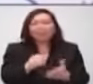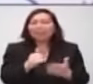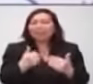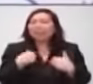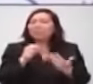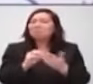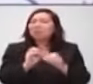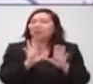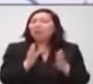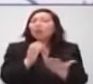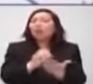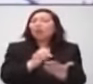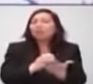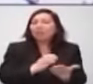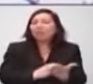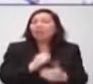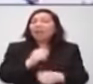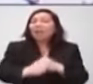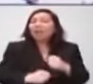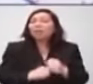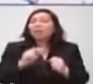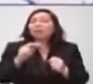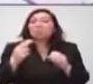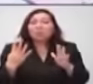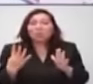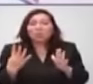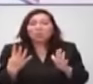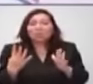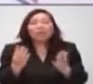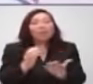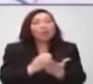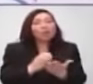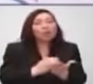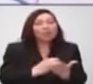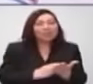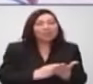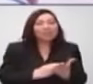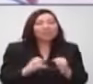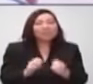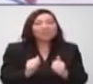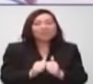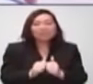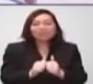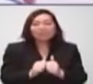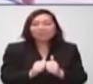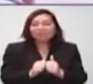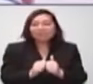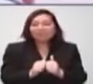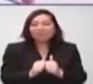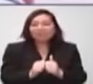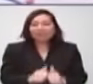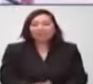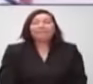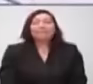tenga claridad de que hay un contrato de concesión del año 2009, presidente, y que en ese contrato de concesión se hizo... Yo quisiera pedirle, por favor,